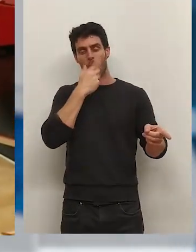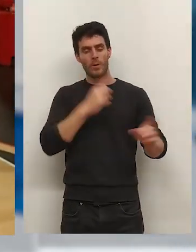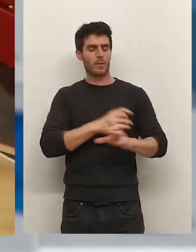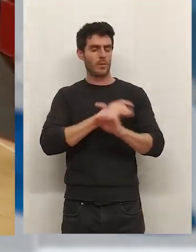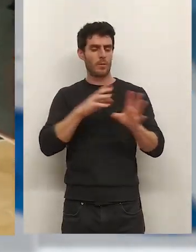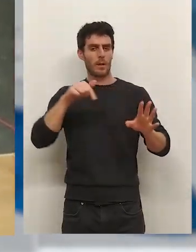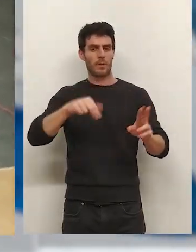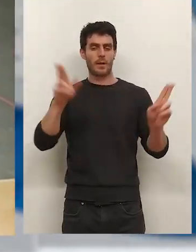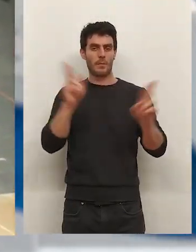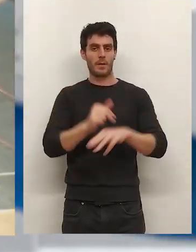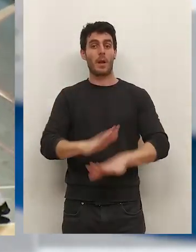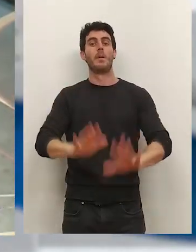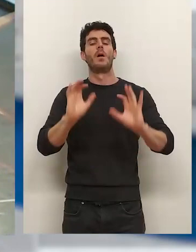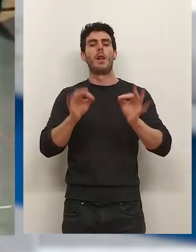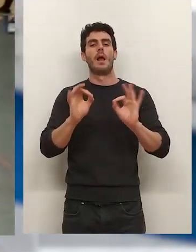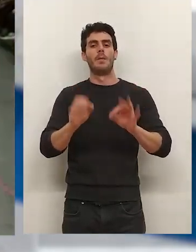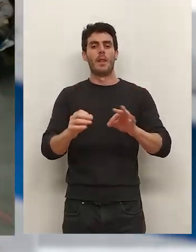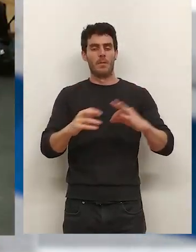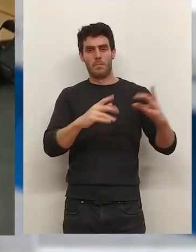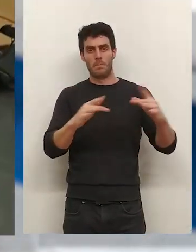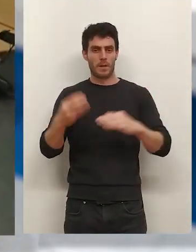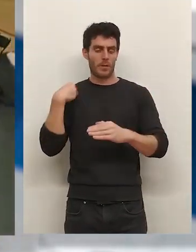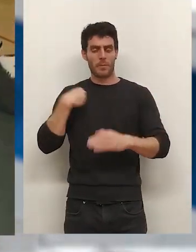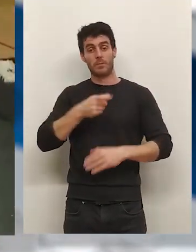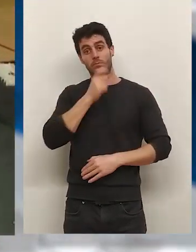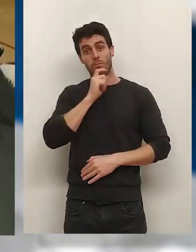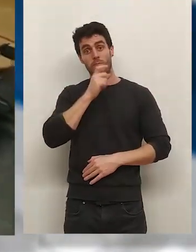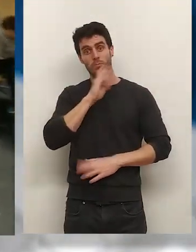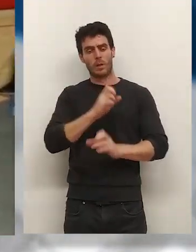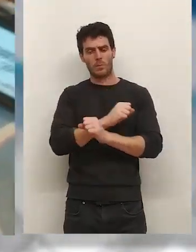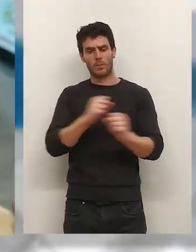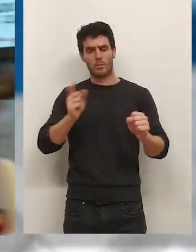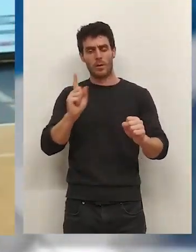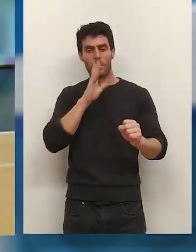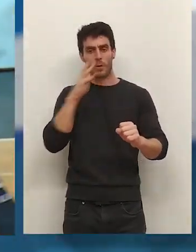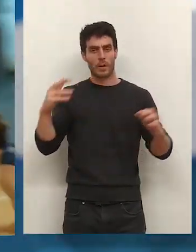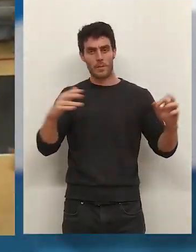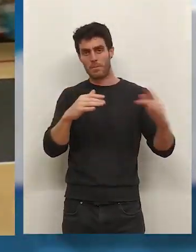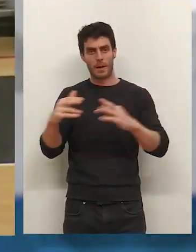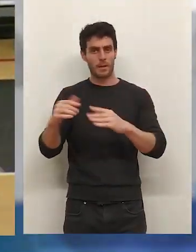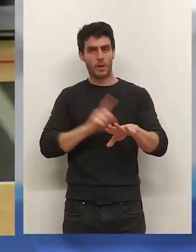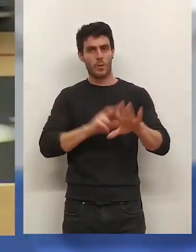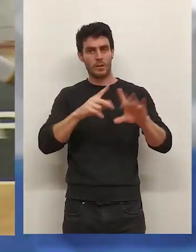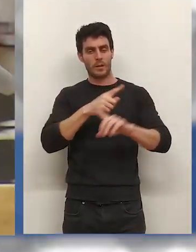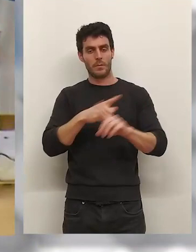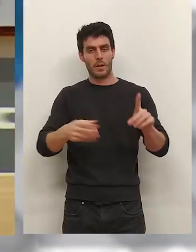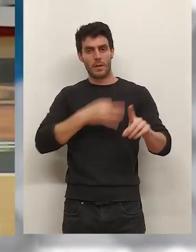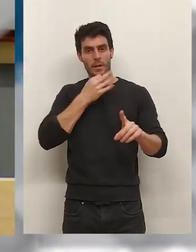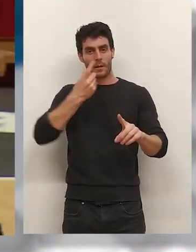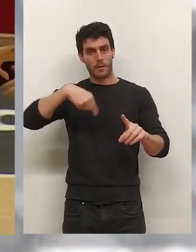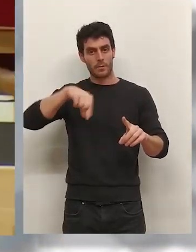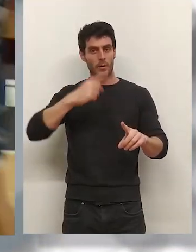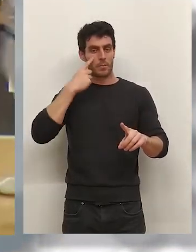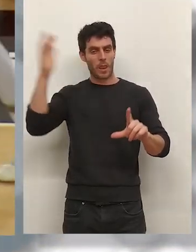claro favorito en esta eliminatoria. Lo cierto es que el envite es muy difícil, pero no imposible. El partido se jugará a las 7:30 de la tarde